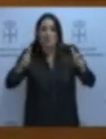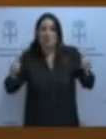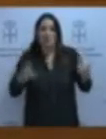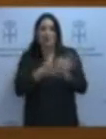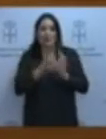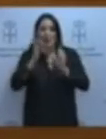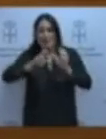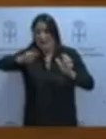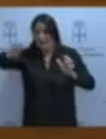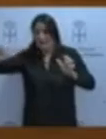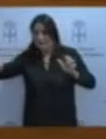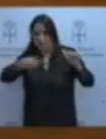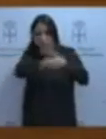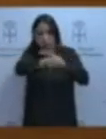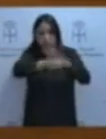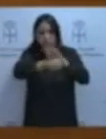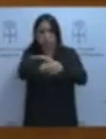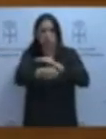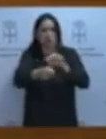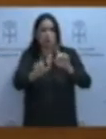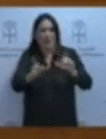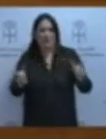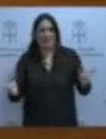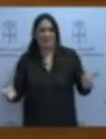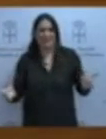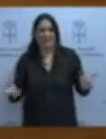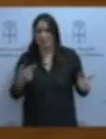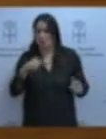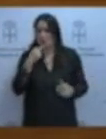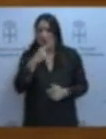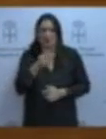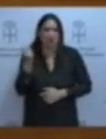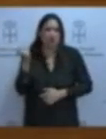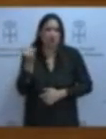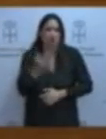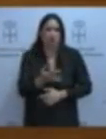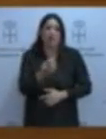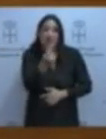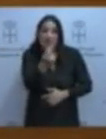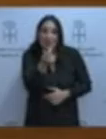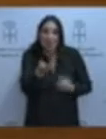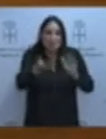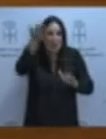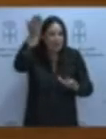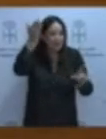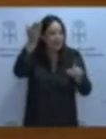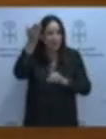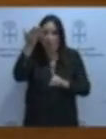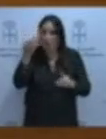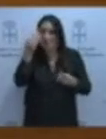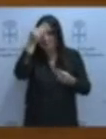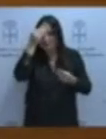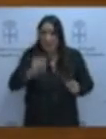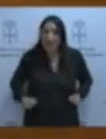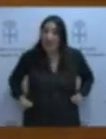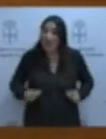ecosistema. Lo hemos dicho en muchas ocasiones, no se trata de más dinero, sino de cómo se gasta. Esa